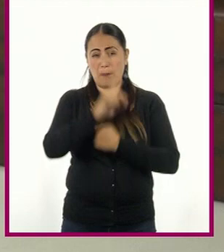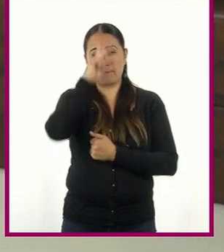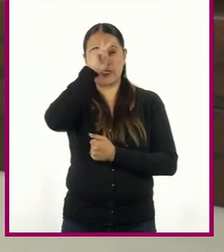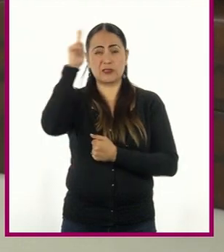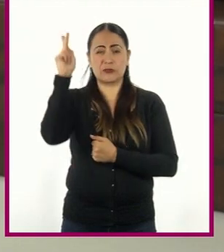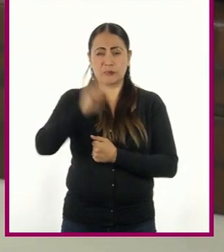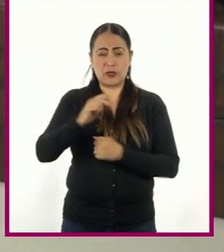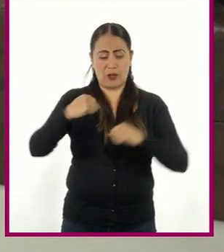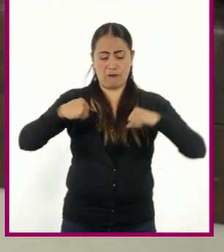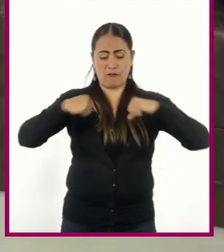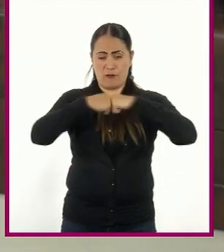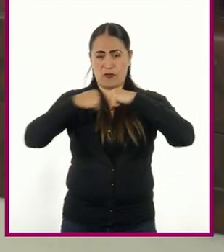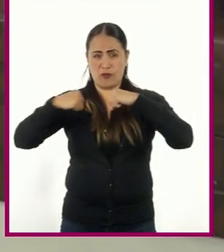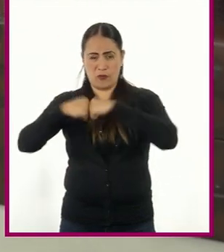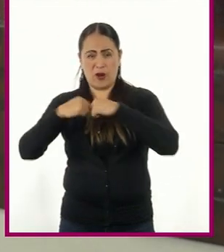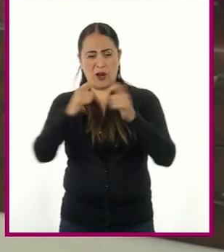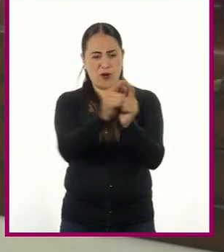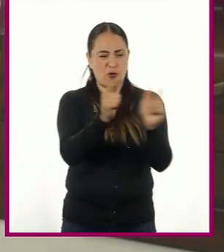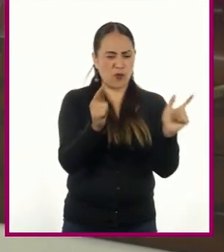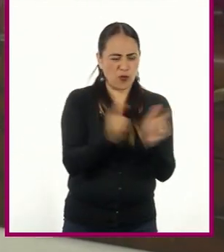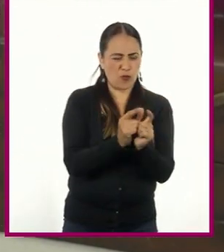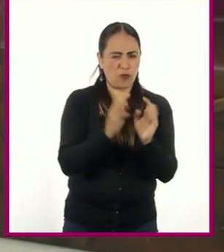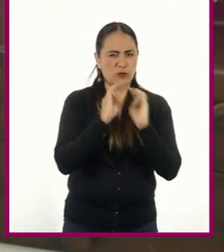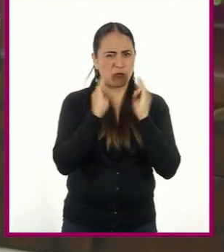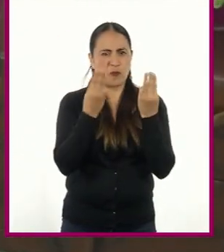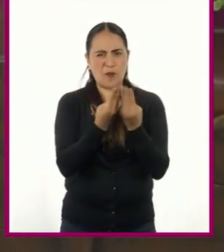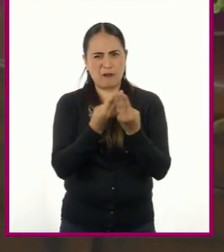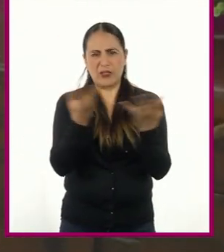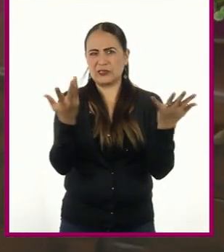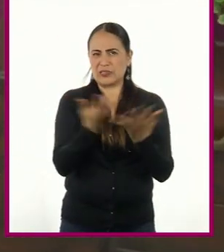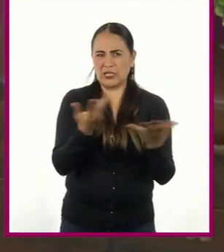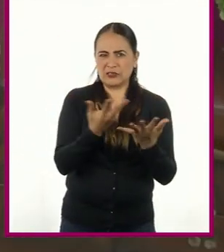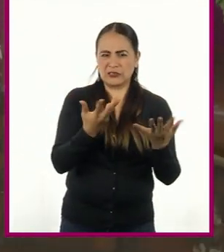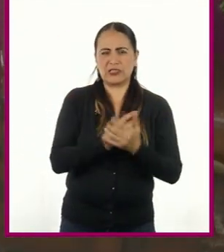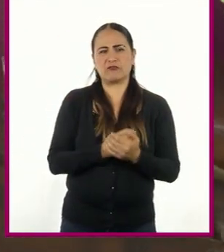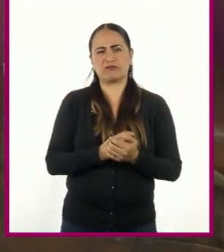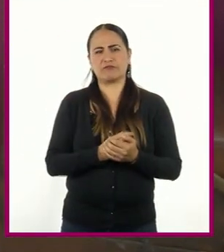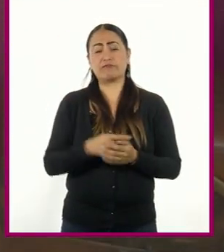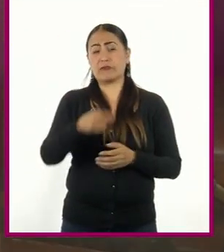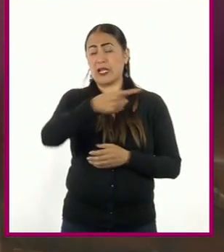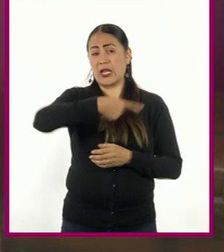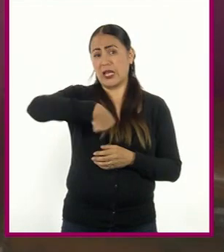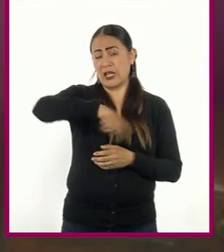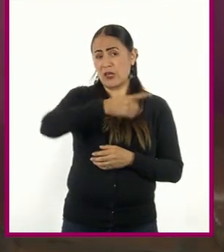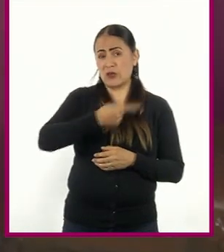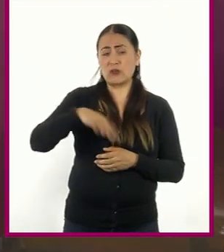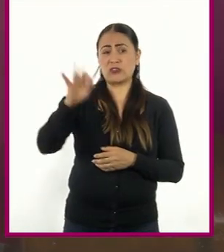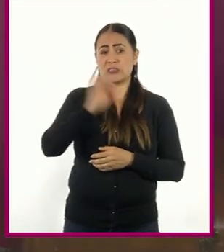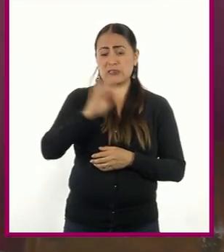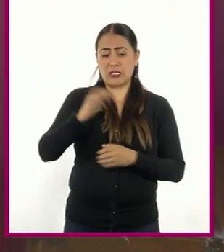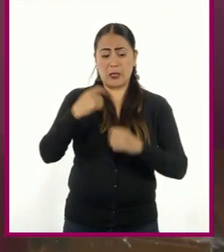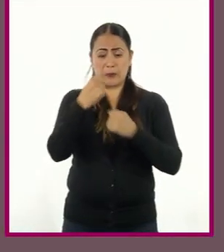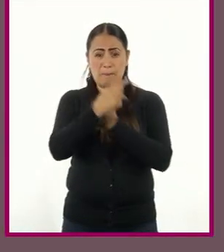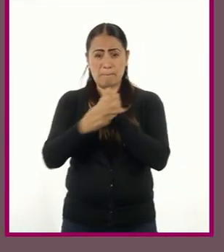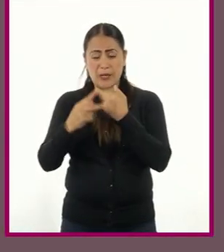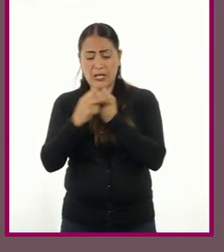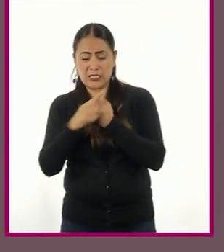donde operan grupos diversos, pues a través de actos de diversa índole pueden llegar a generar tensión entre diversos